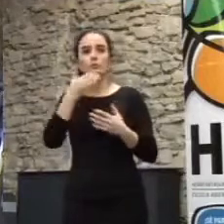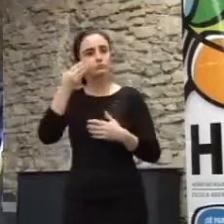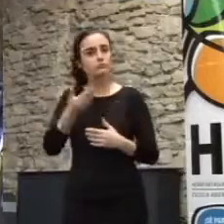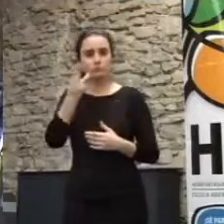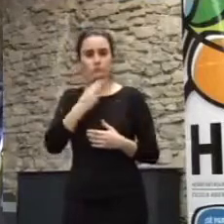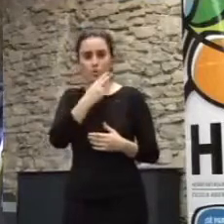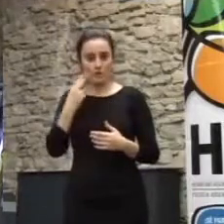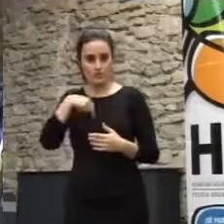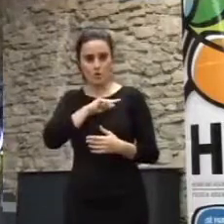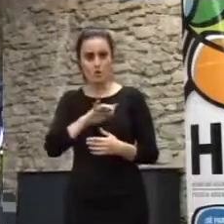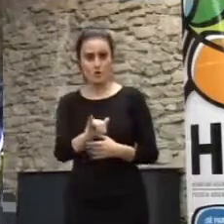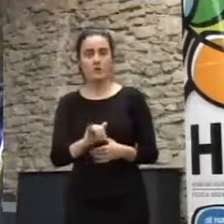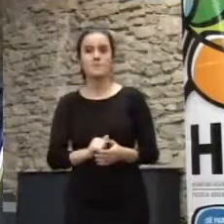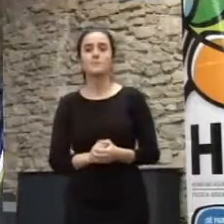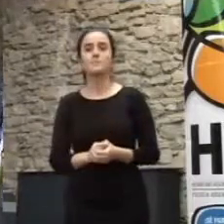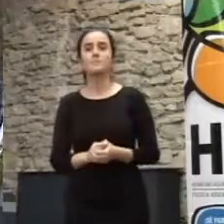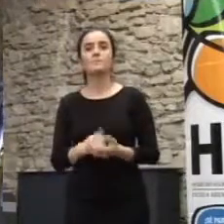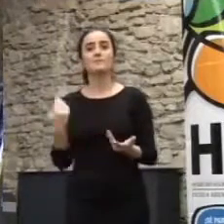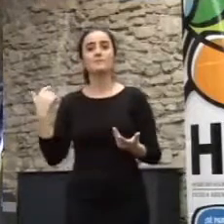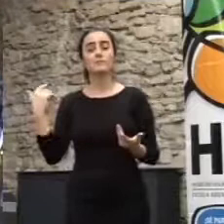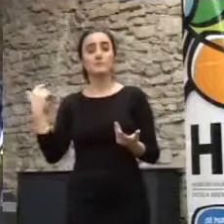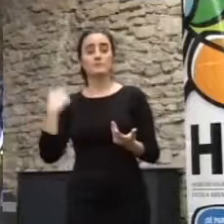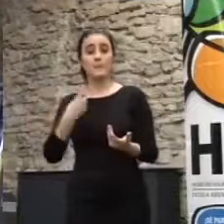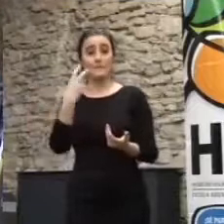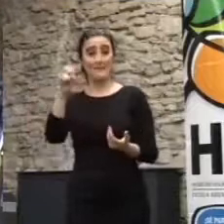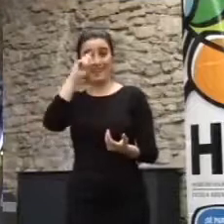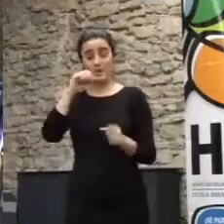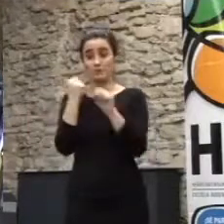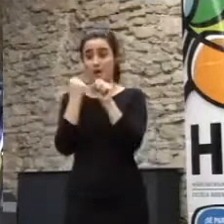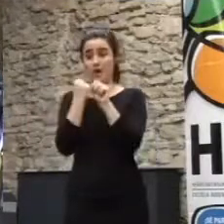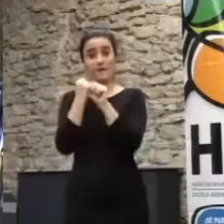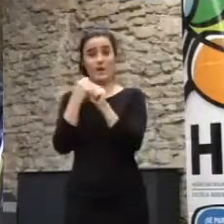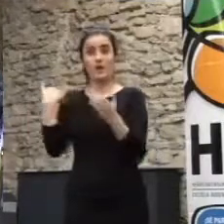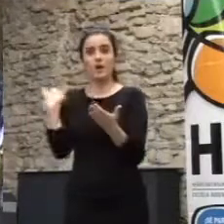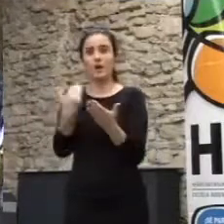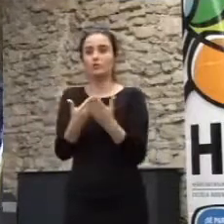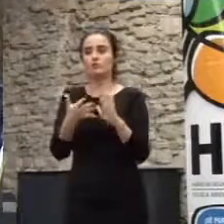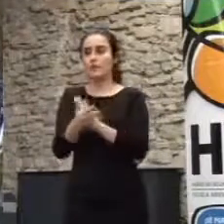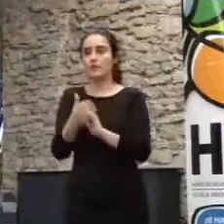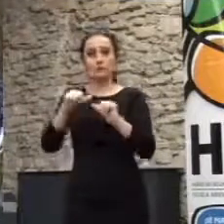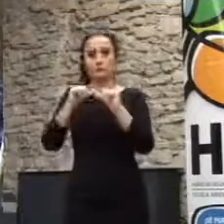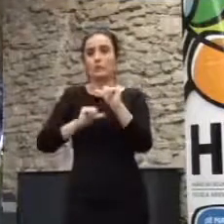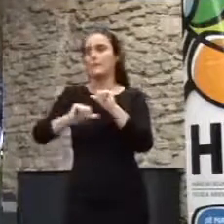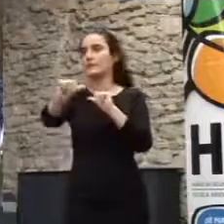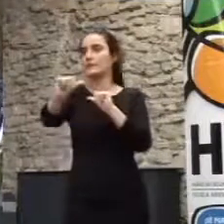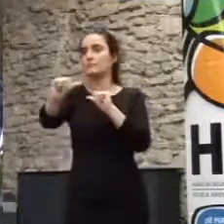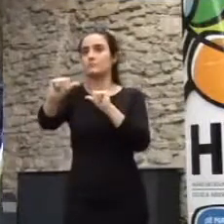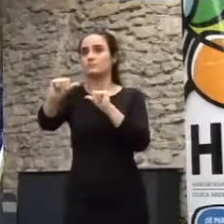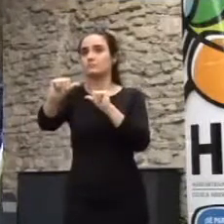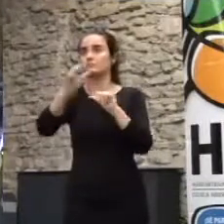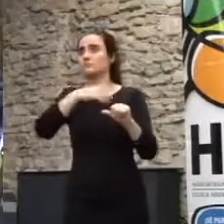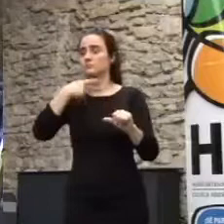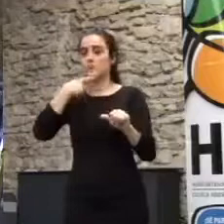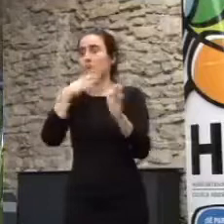comprometidos. Y han sido 20 años ya trabajando, así que a partir de ahí, bueno, más fidelidad que